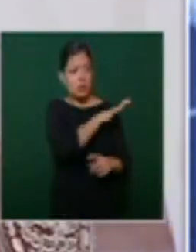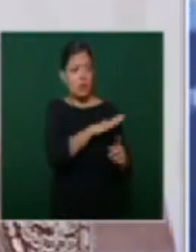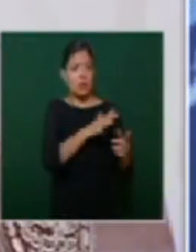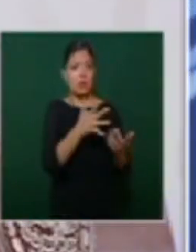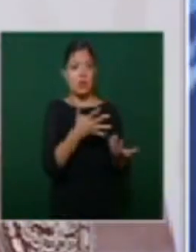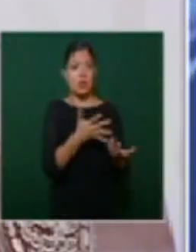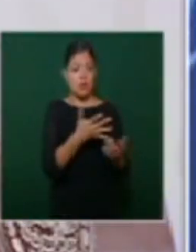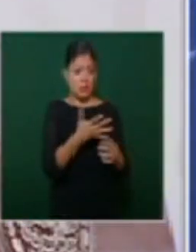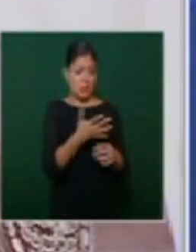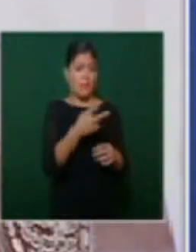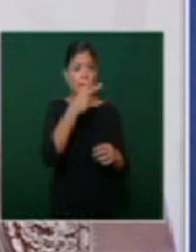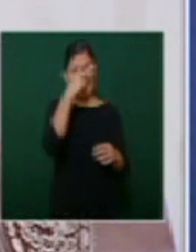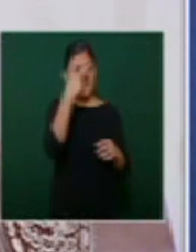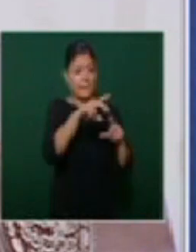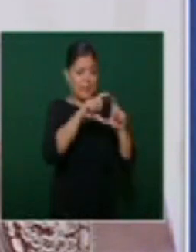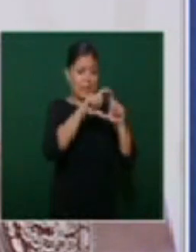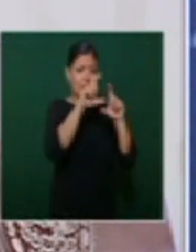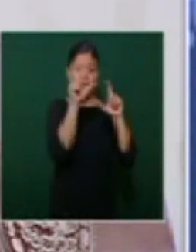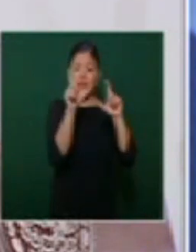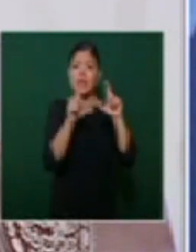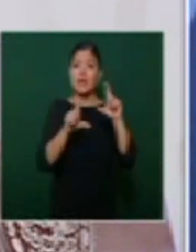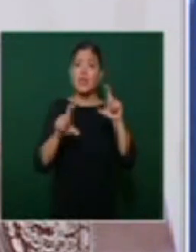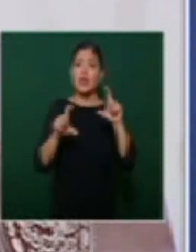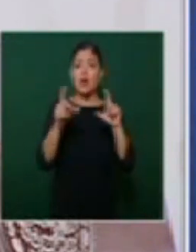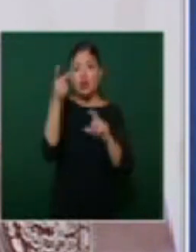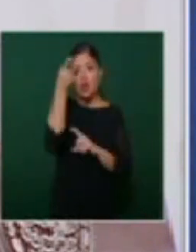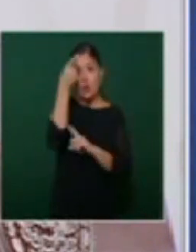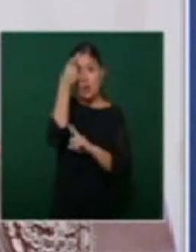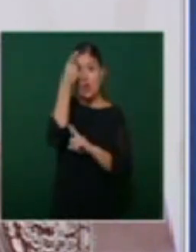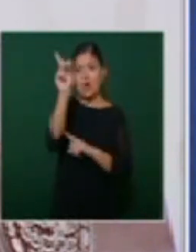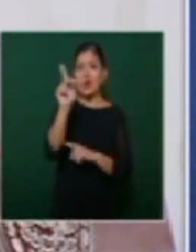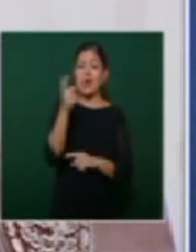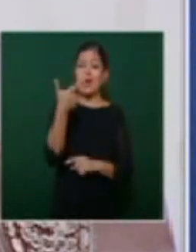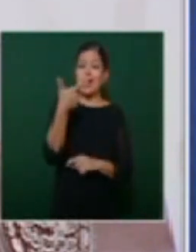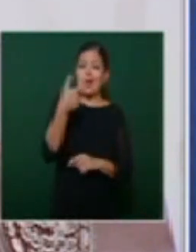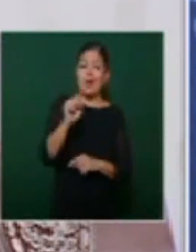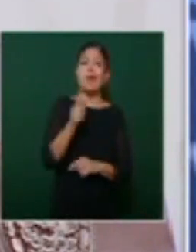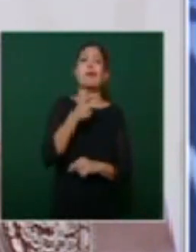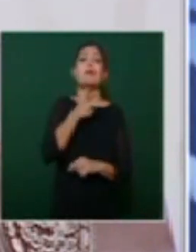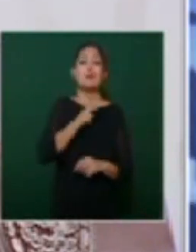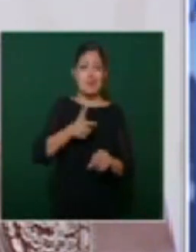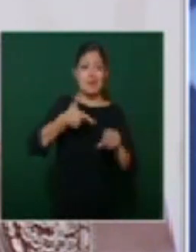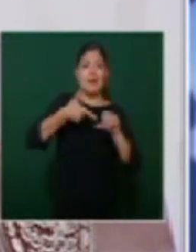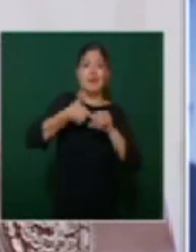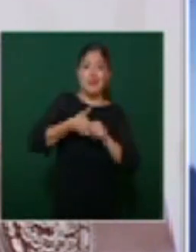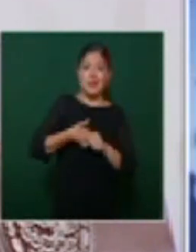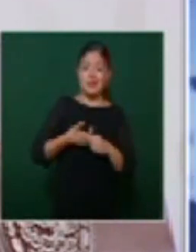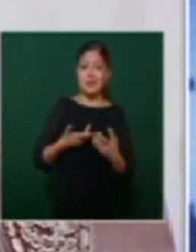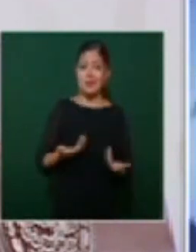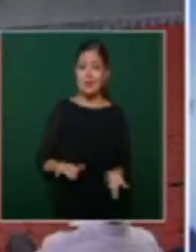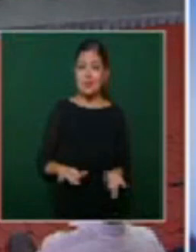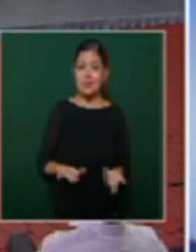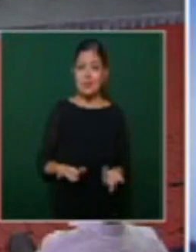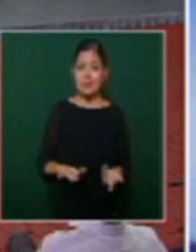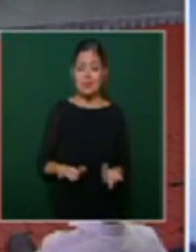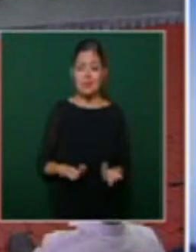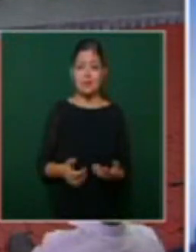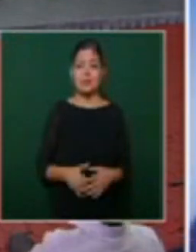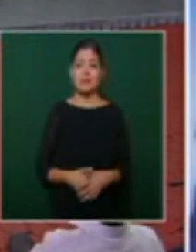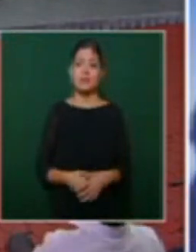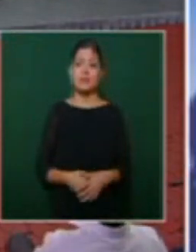reforma eléctrica tras aprobarse pues este acuerdo entre Morena y algunos integrantes de